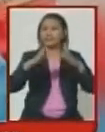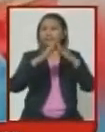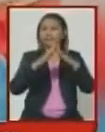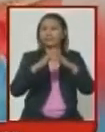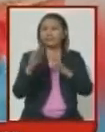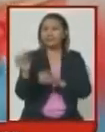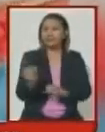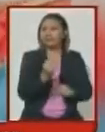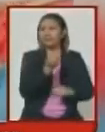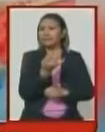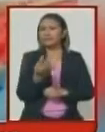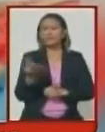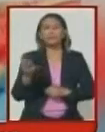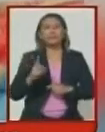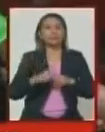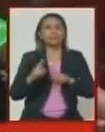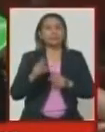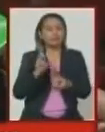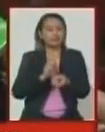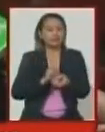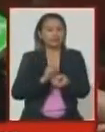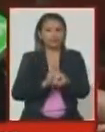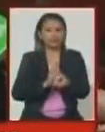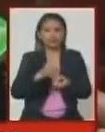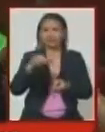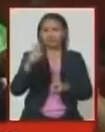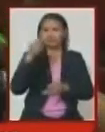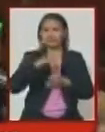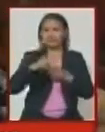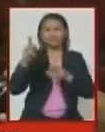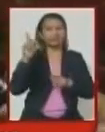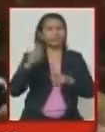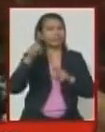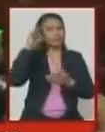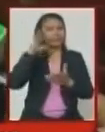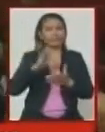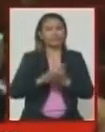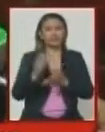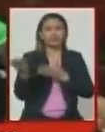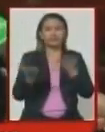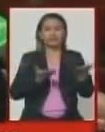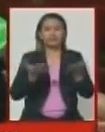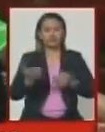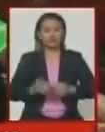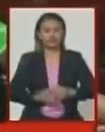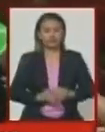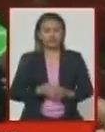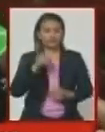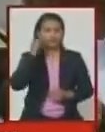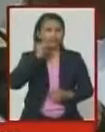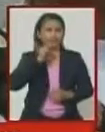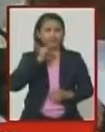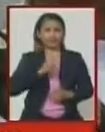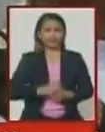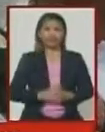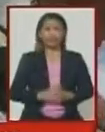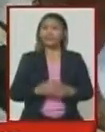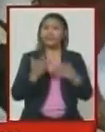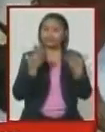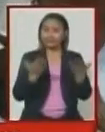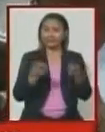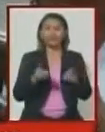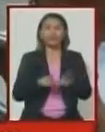casa a barrer, aunque sea, pero de médico, de otra profesión, no creo que le sirva a esa mujer. Inclusive